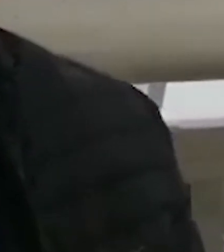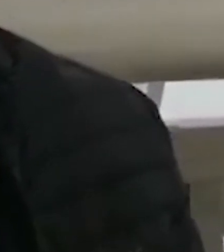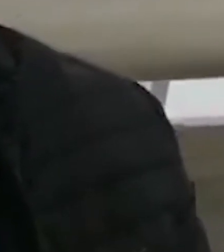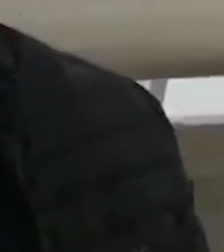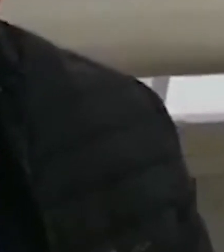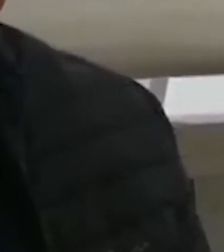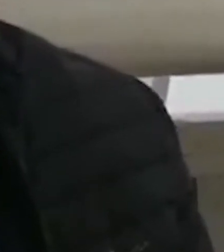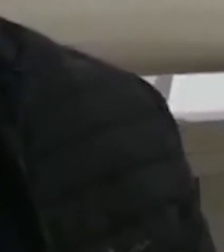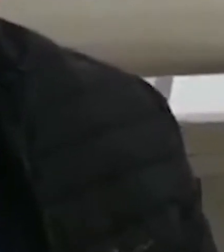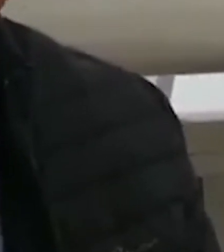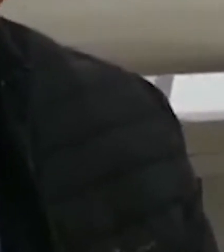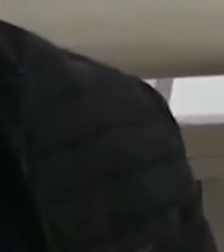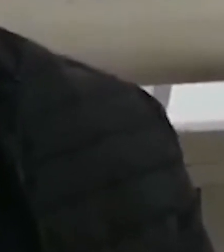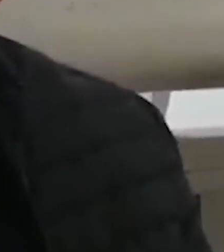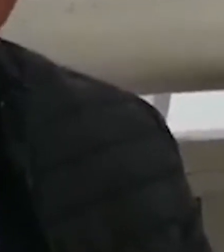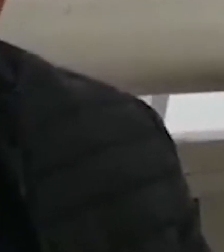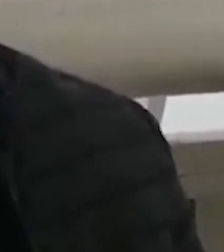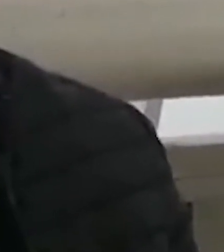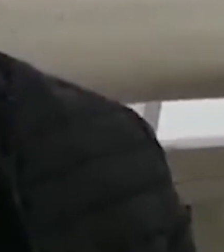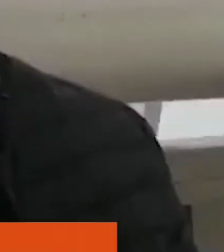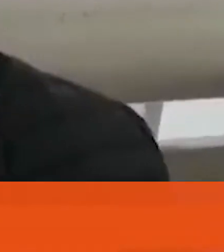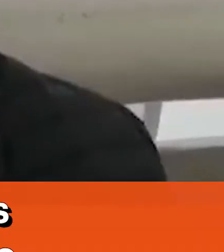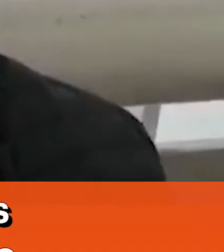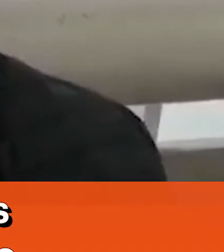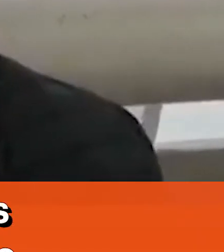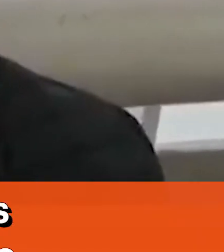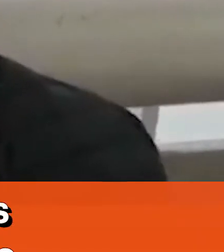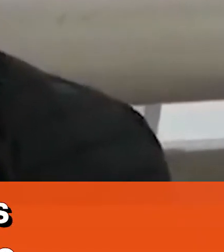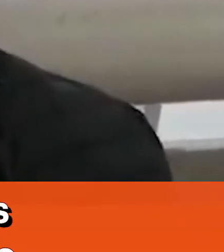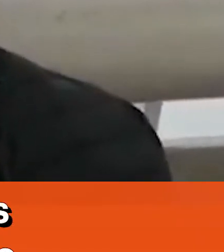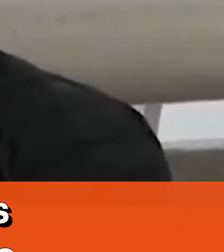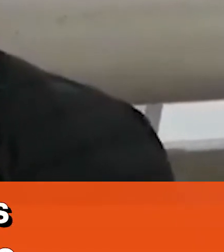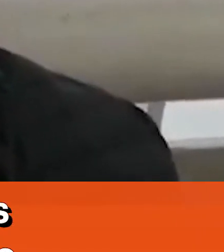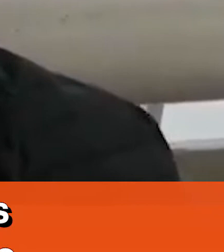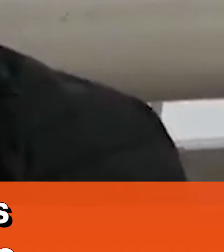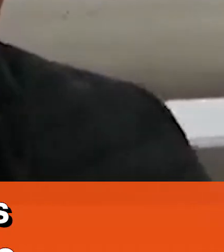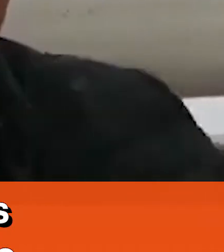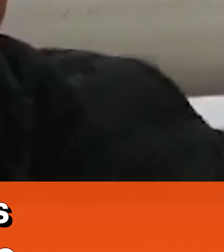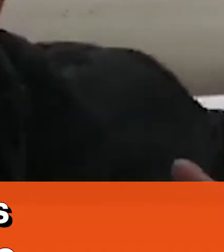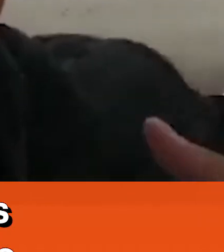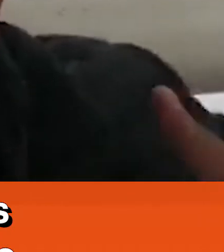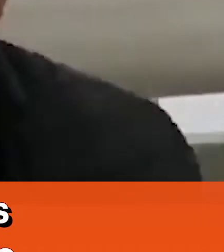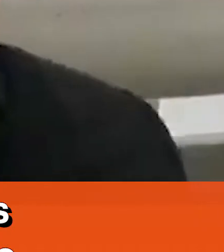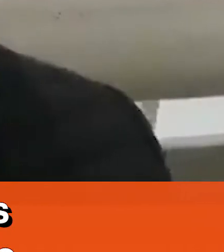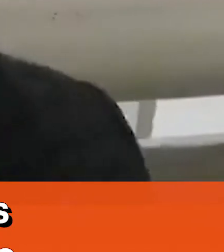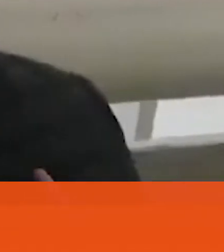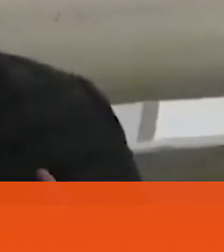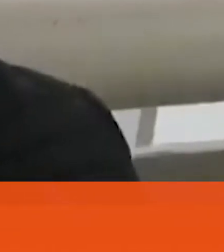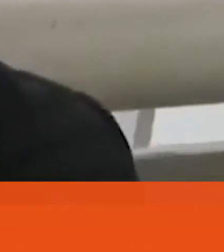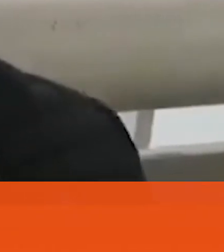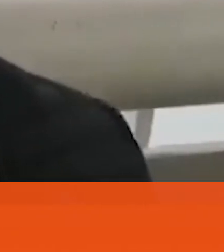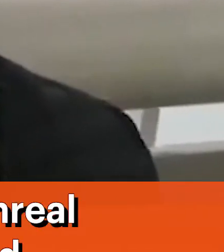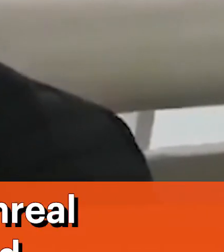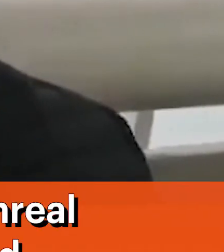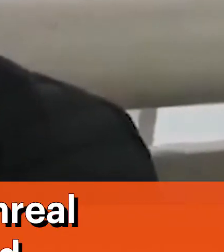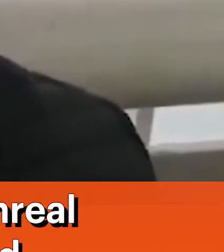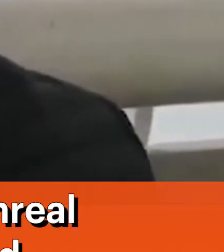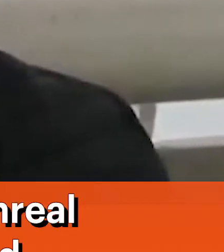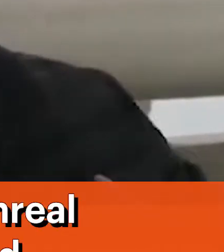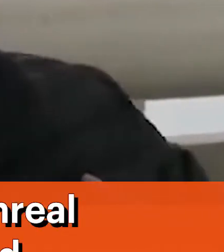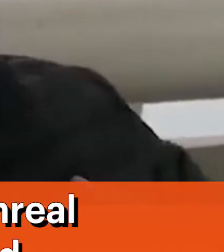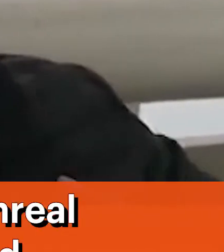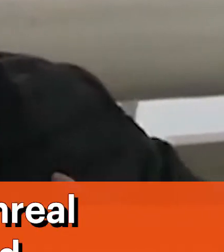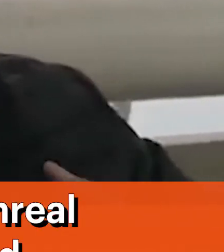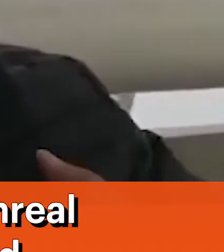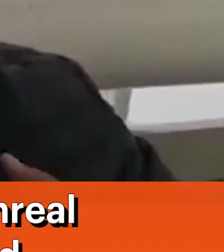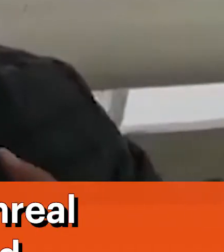y su secretario general de gobierno Eric Cisneros Burgos. Temo por mi vida, sí temo por mi vida.